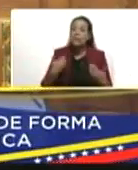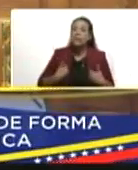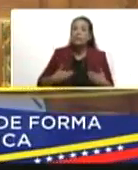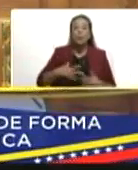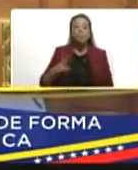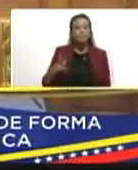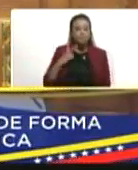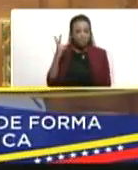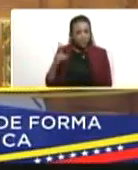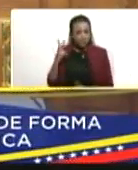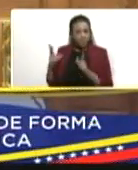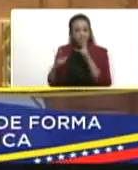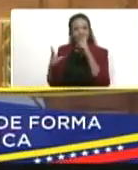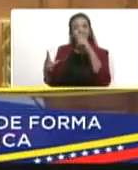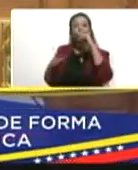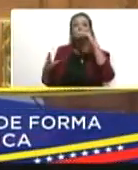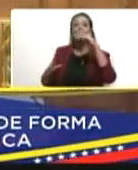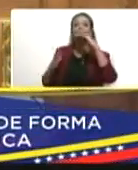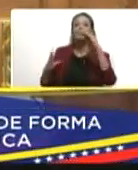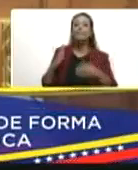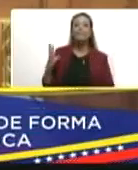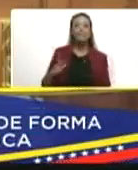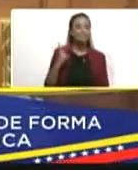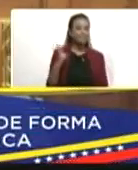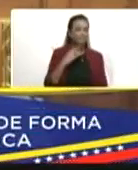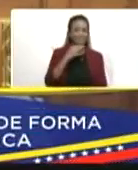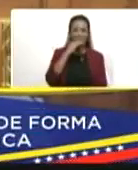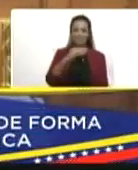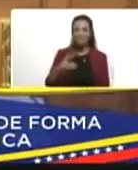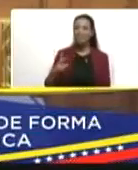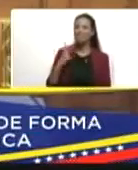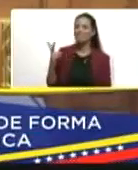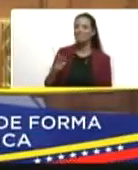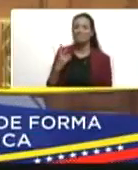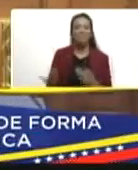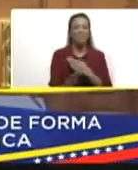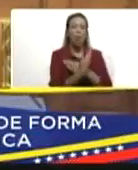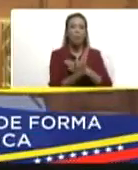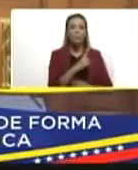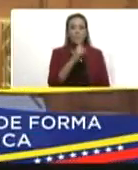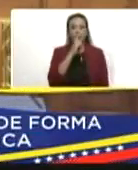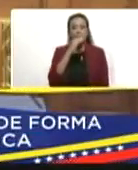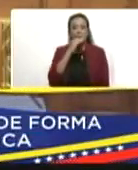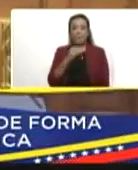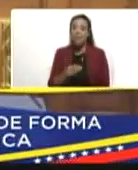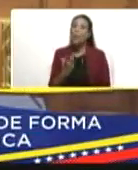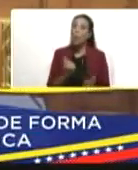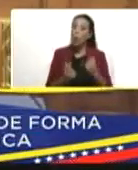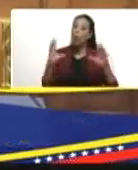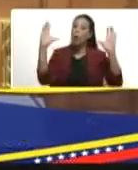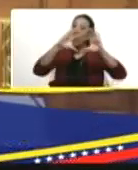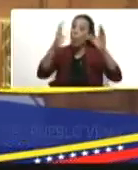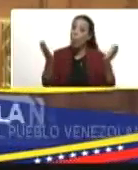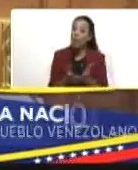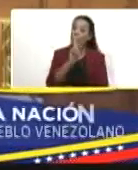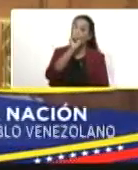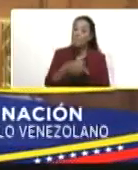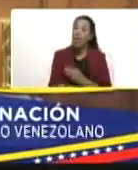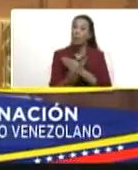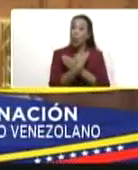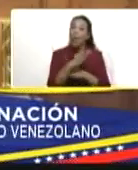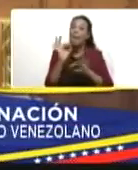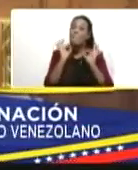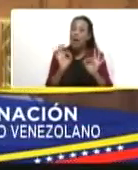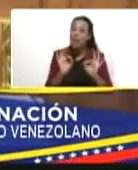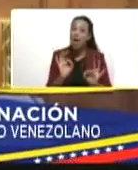diplomacia Ha logrado hacer entender a los Estados Unidos que las sanciones también afectan la economía global y en